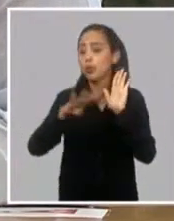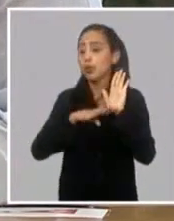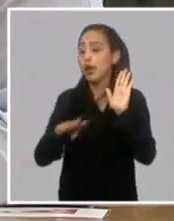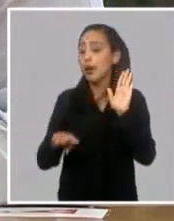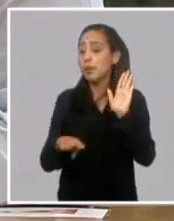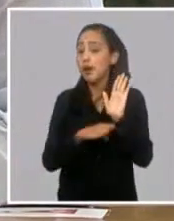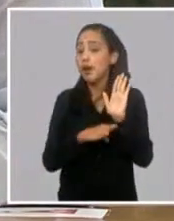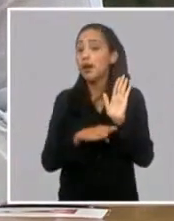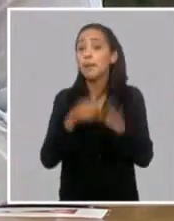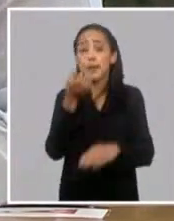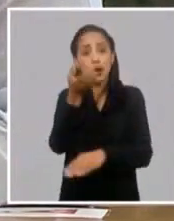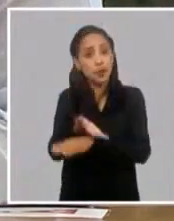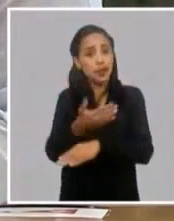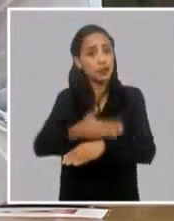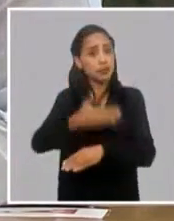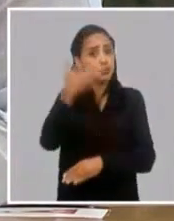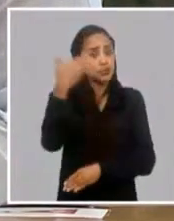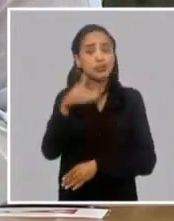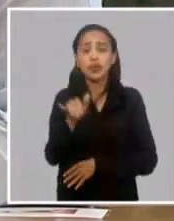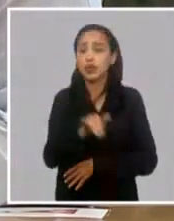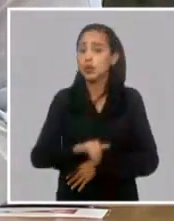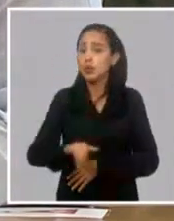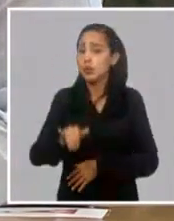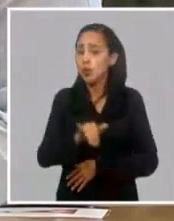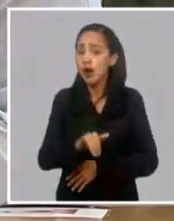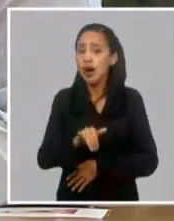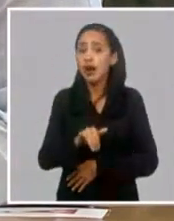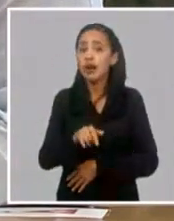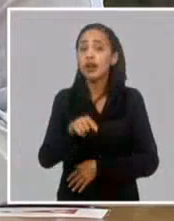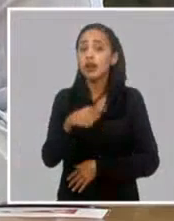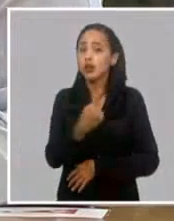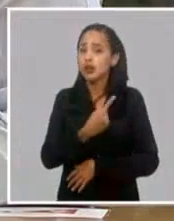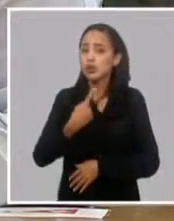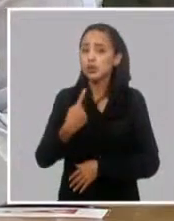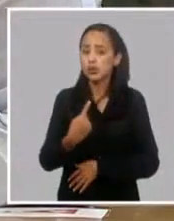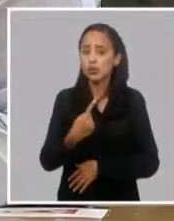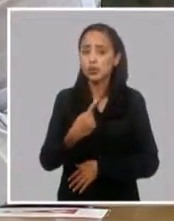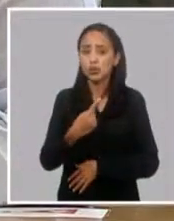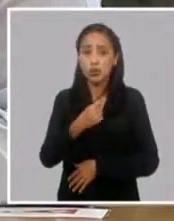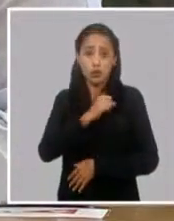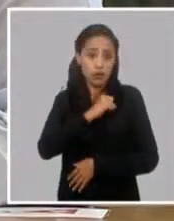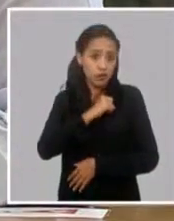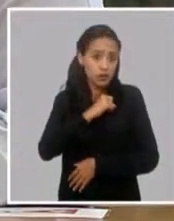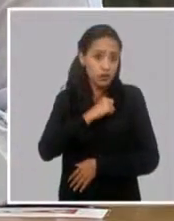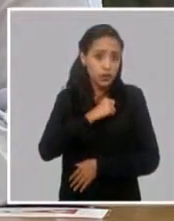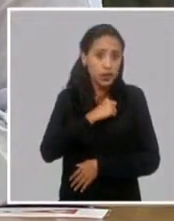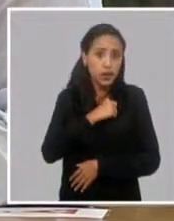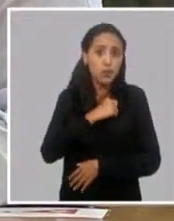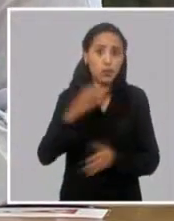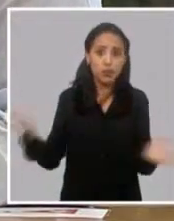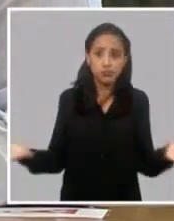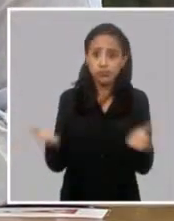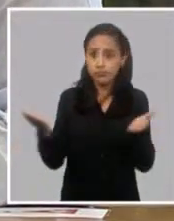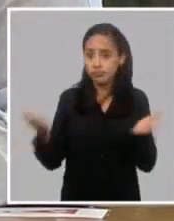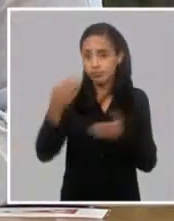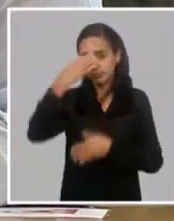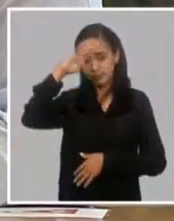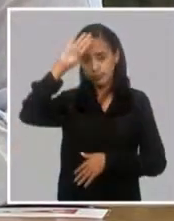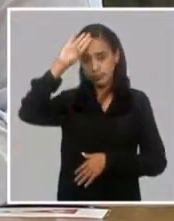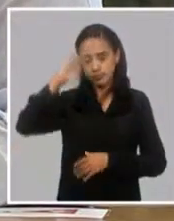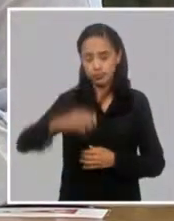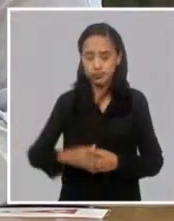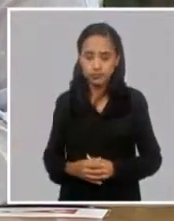evitar que el país se atrase con el bloqueo o que el país no pueda superar el